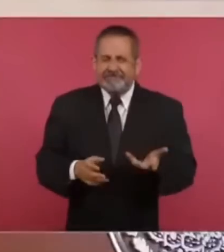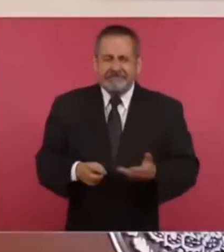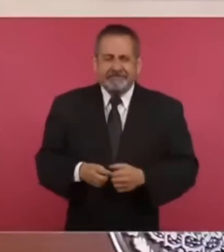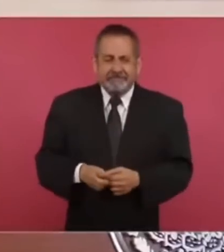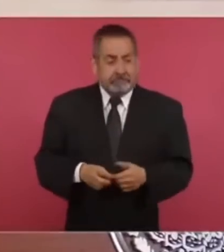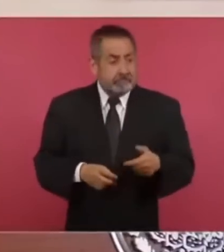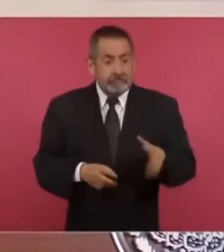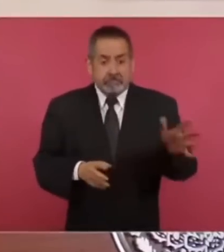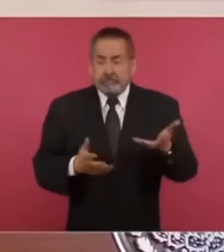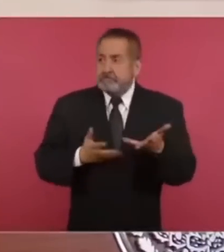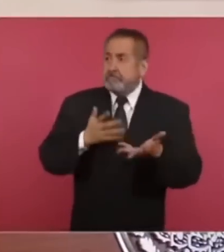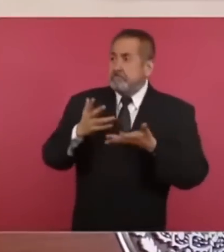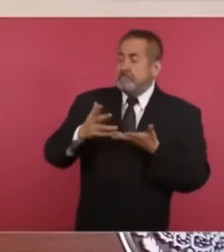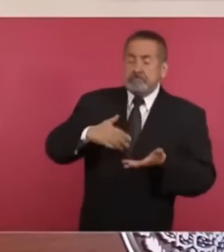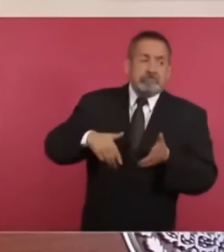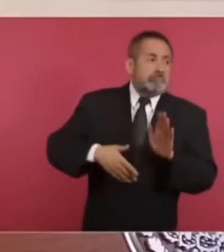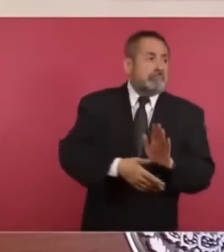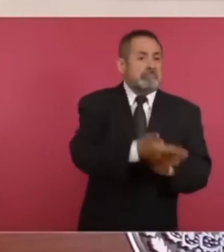Y ya se van.